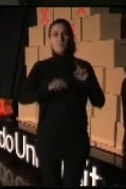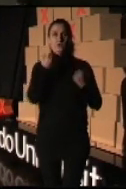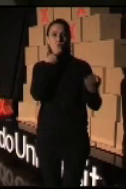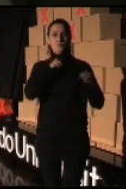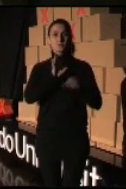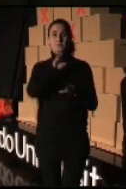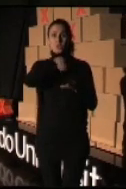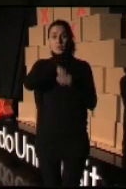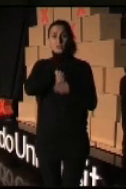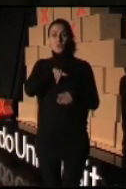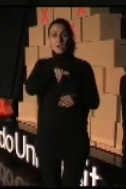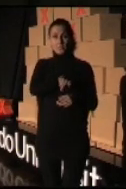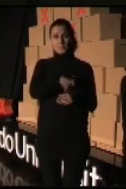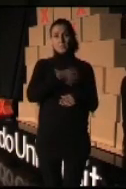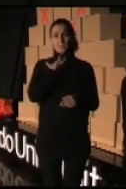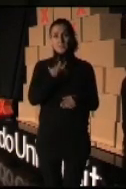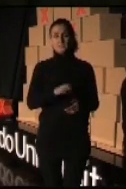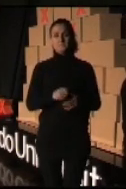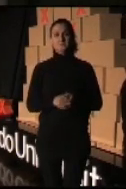de un tumor.